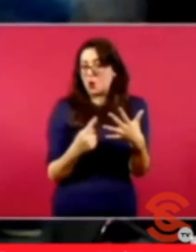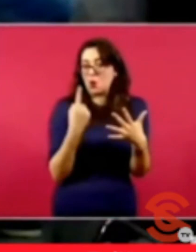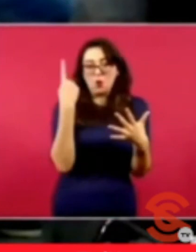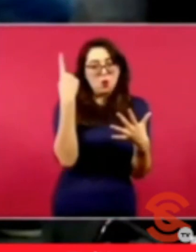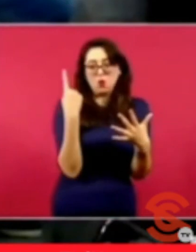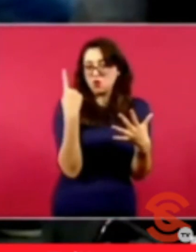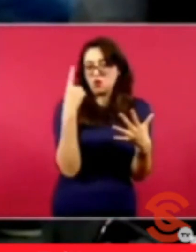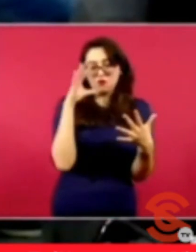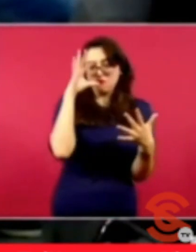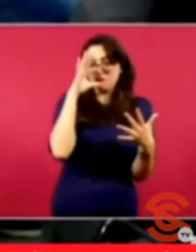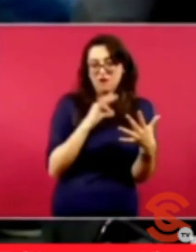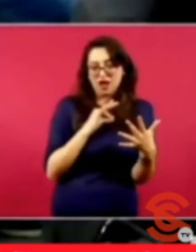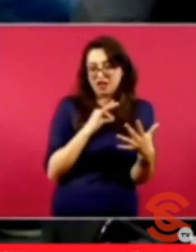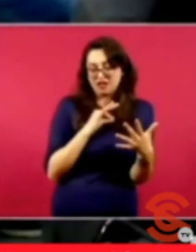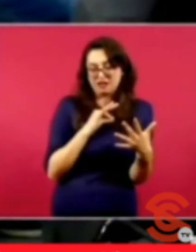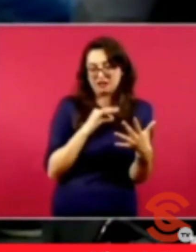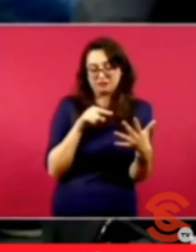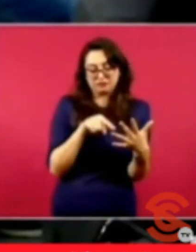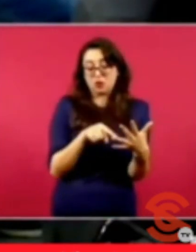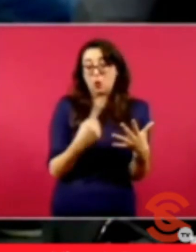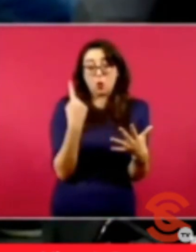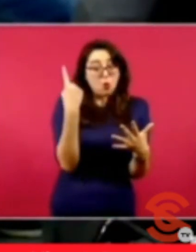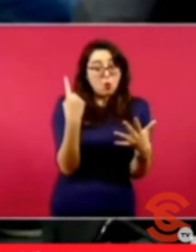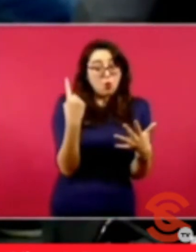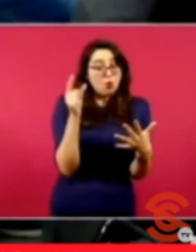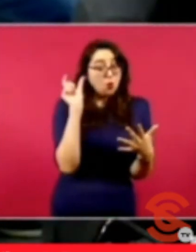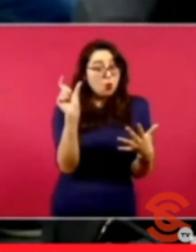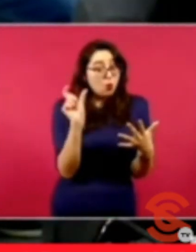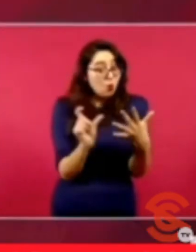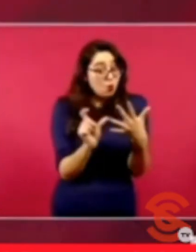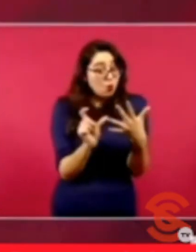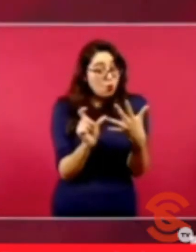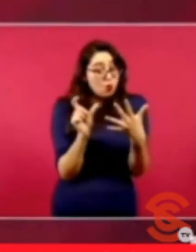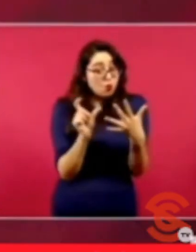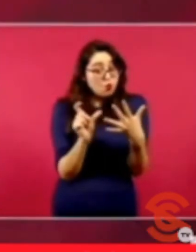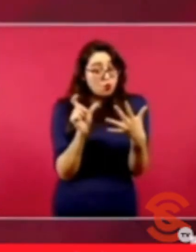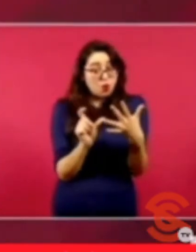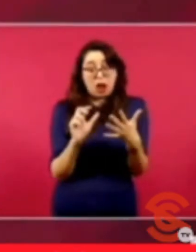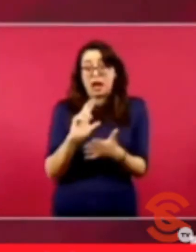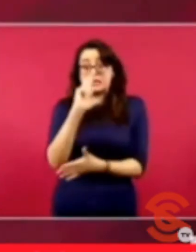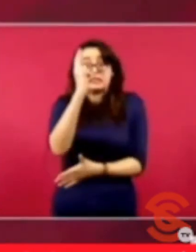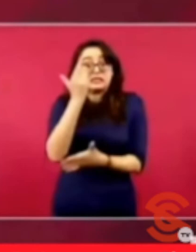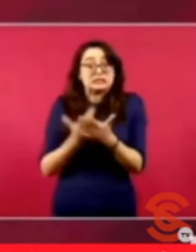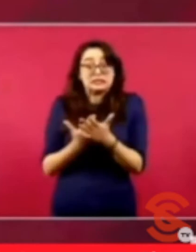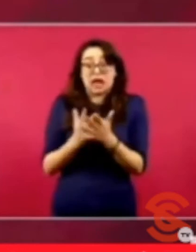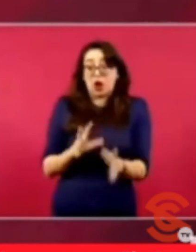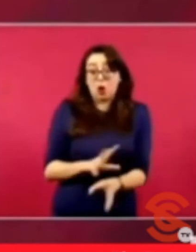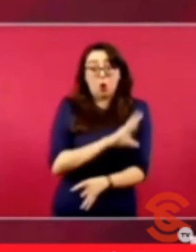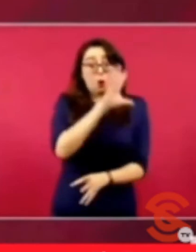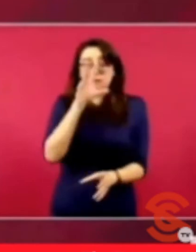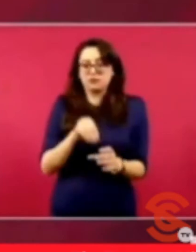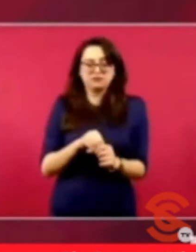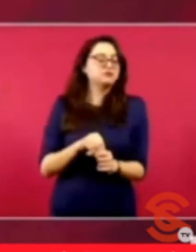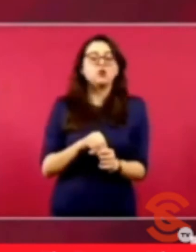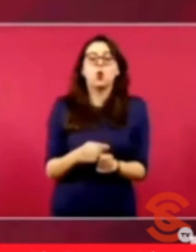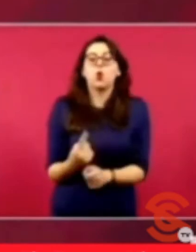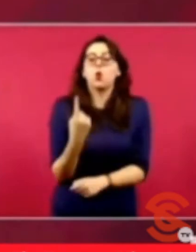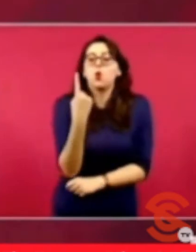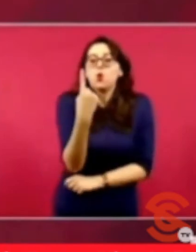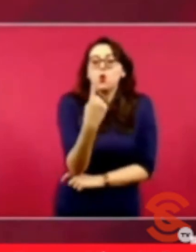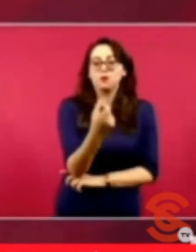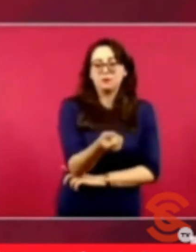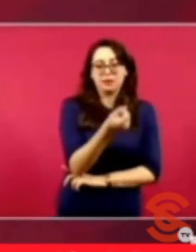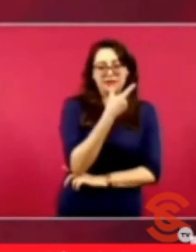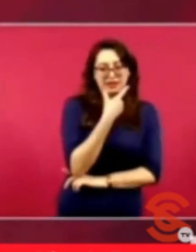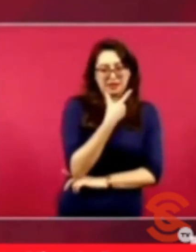pero no lo contamos como receta surtida. Entonces no necesariamente significa que la persona se fue a su casa sin los medicamentos que necesita.